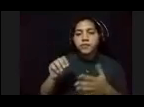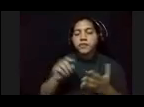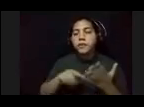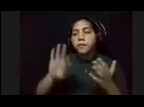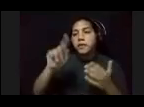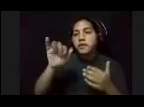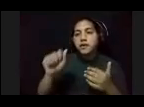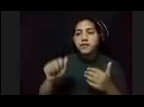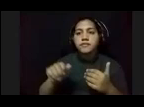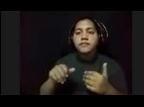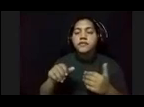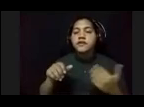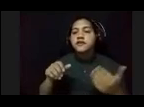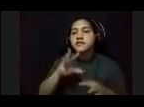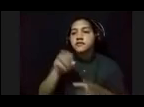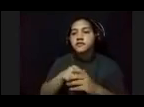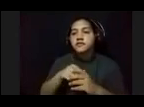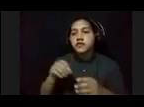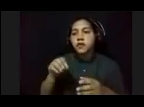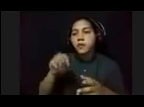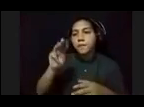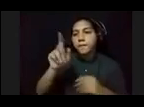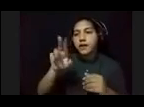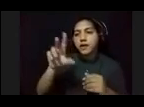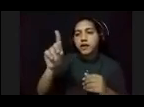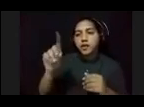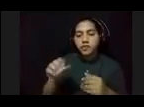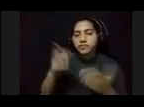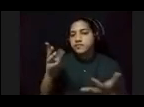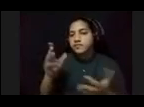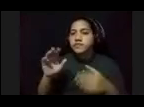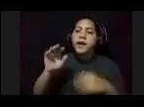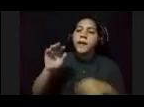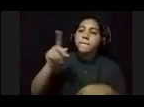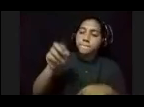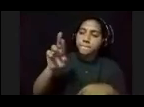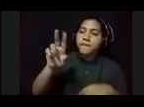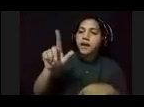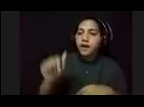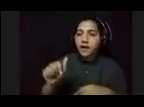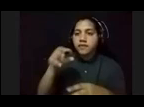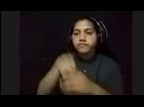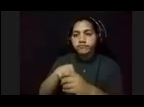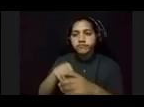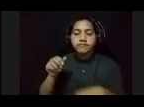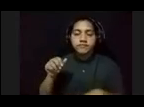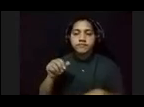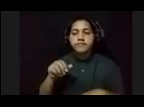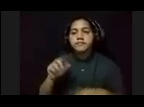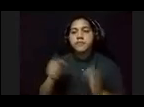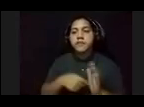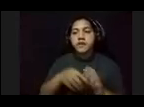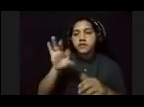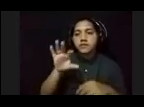barrio Mercado se encontraba La Perla. Así encontramos que en el 1910, en el